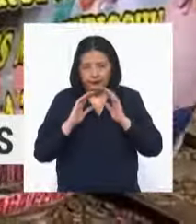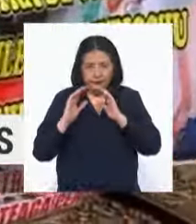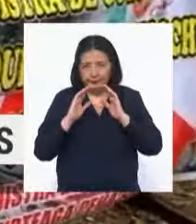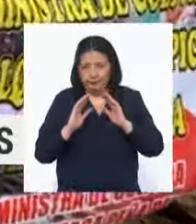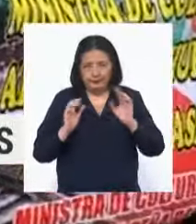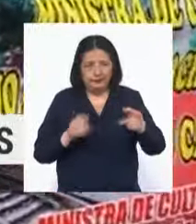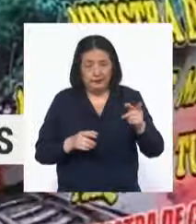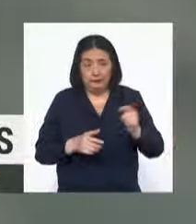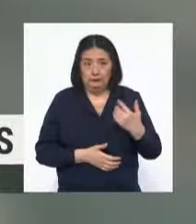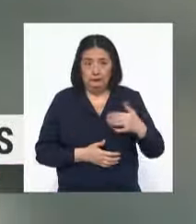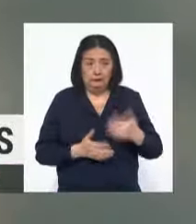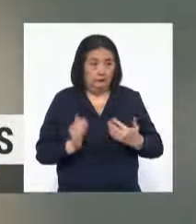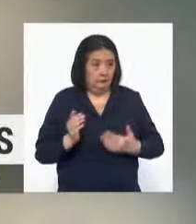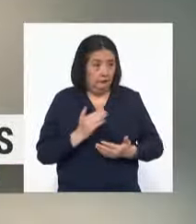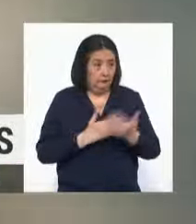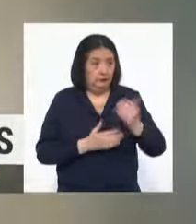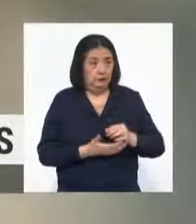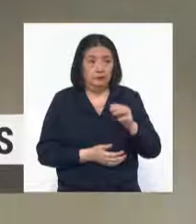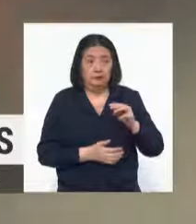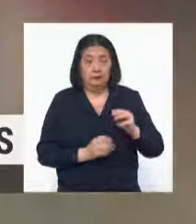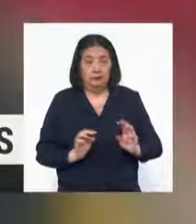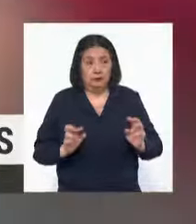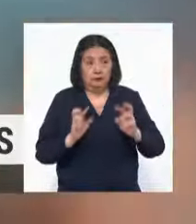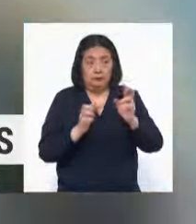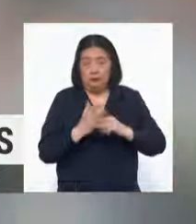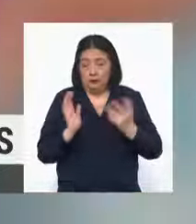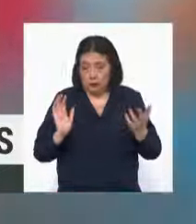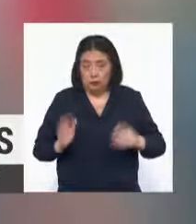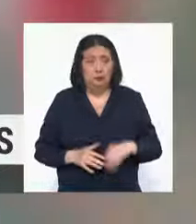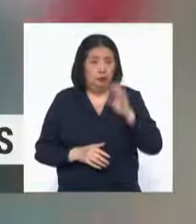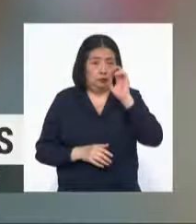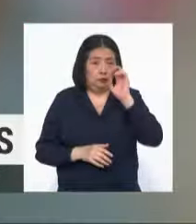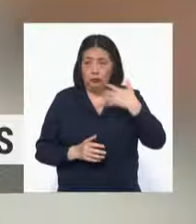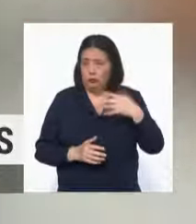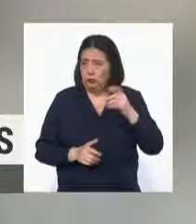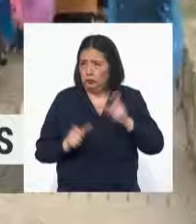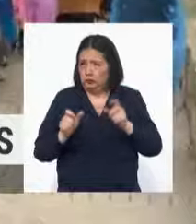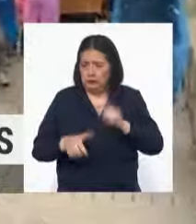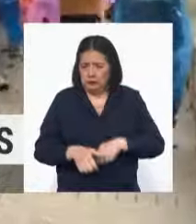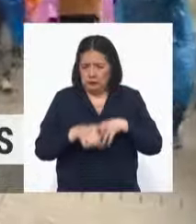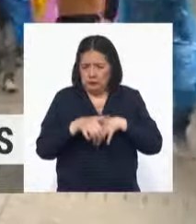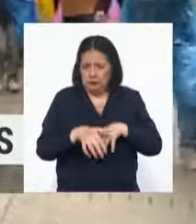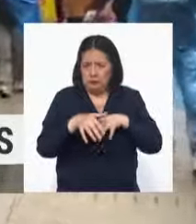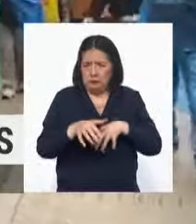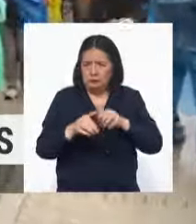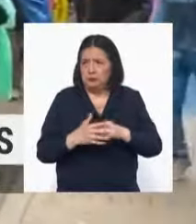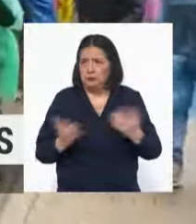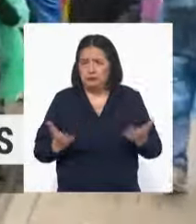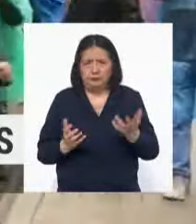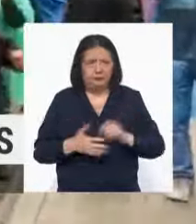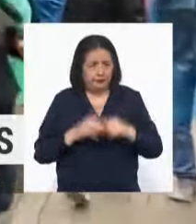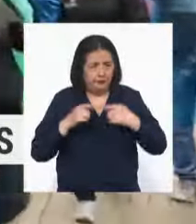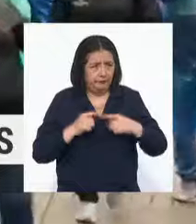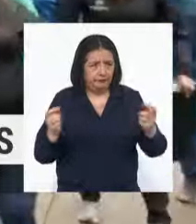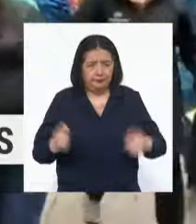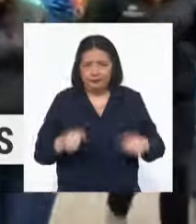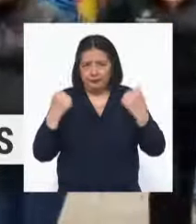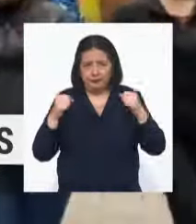De esta manera amaneció la localidad de Machu Picchu en Cusco, con movilizaciones por las principales calles en medio del anunciado